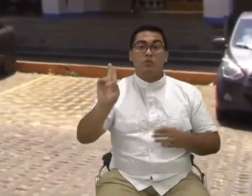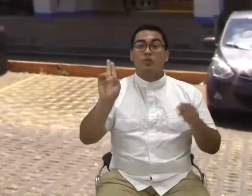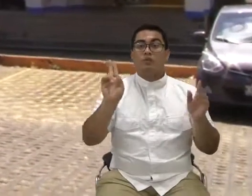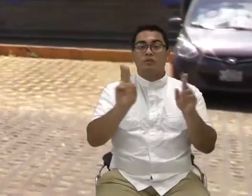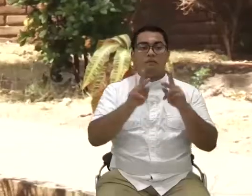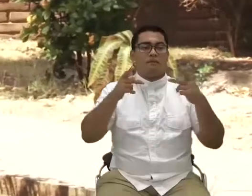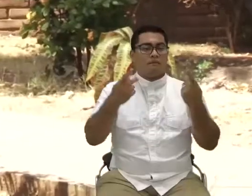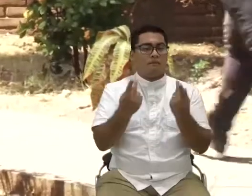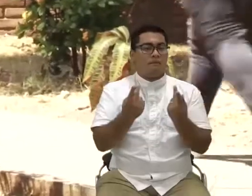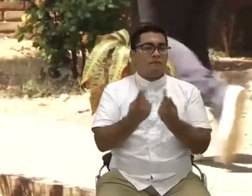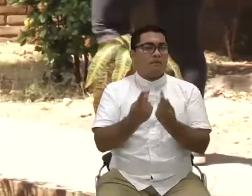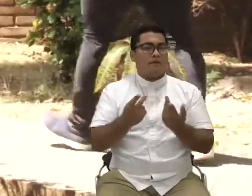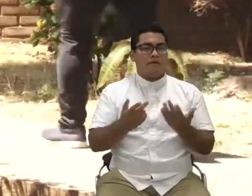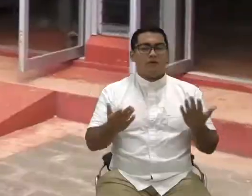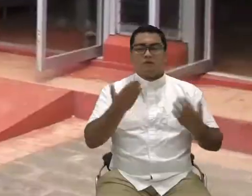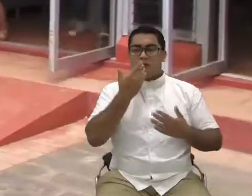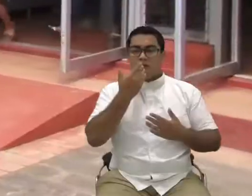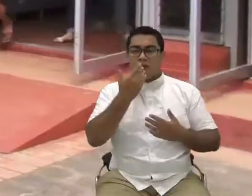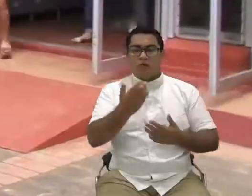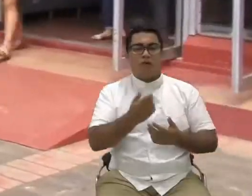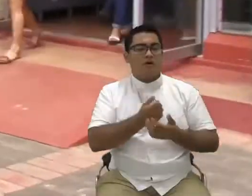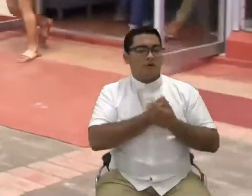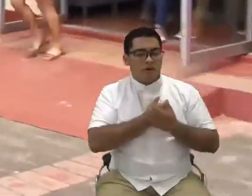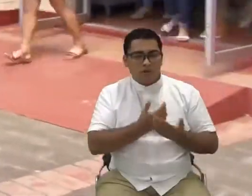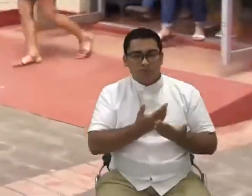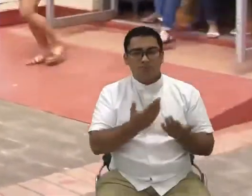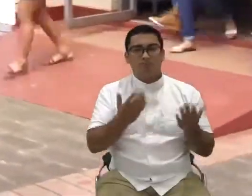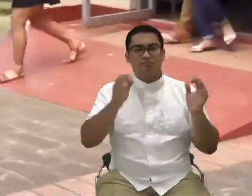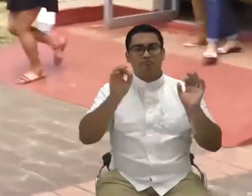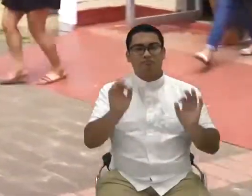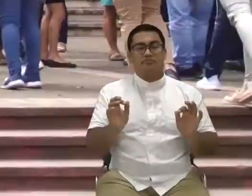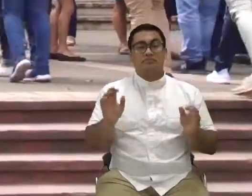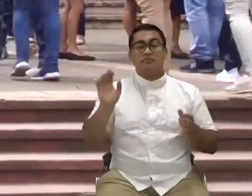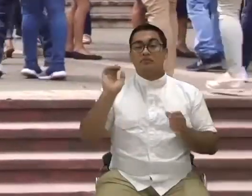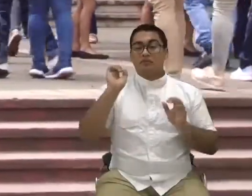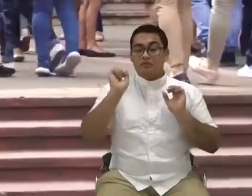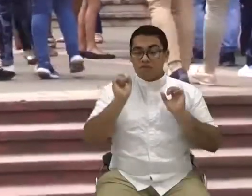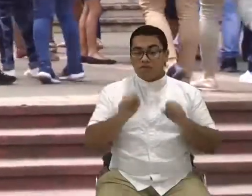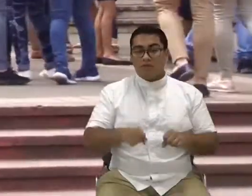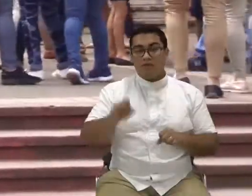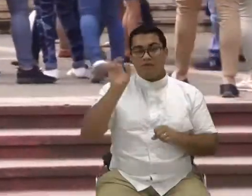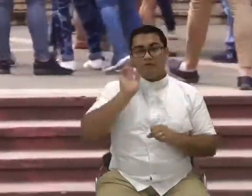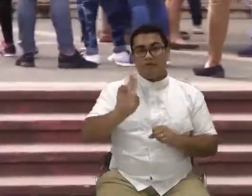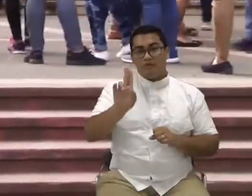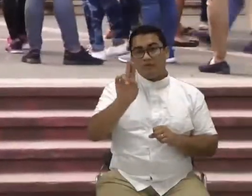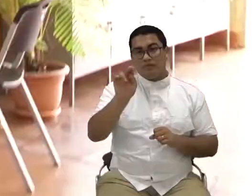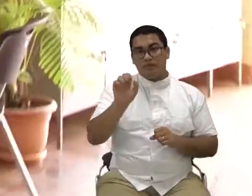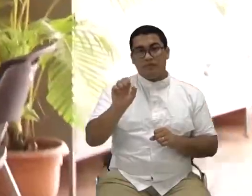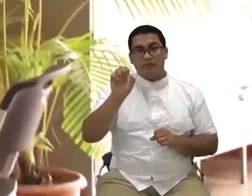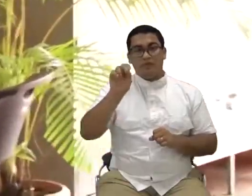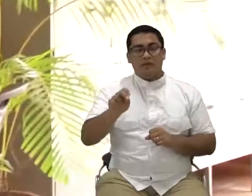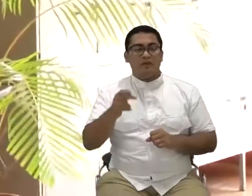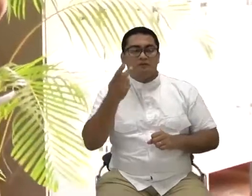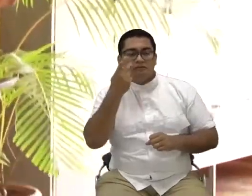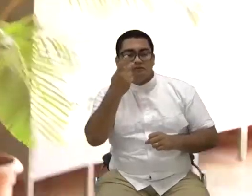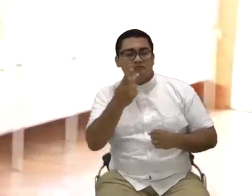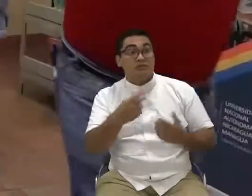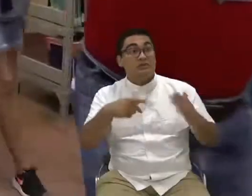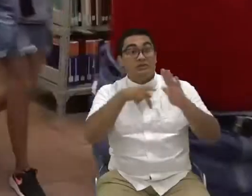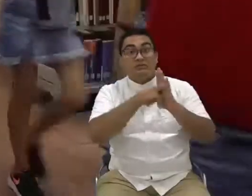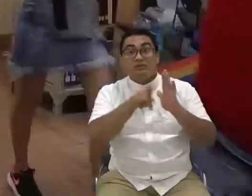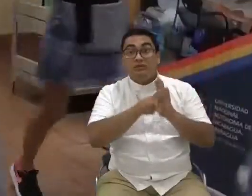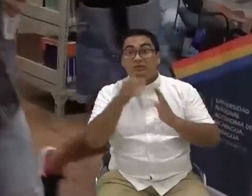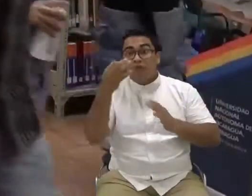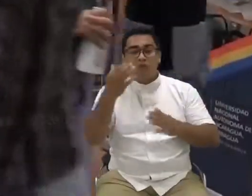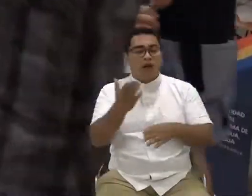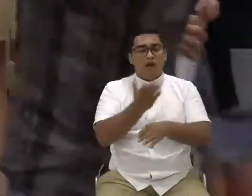pública con una labor humanitaria muy alta. Es esa característica la que le ha permitido tener mayor visión del riesgo y fortalecer